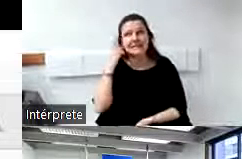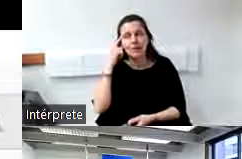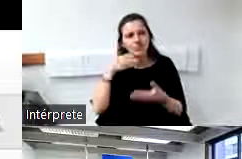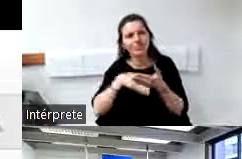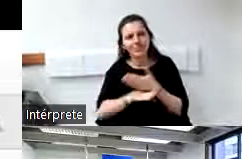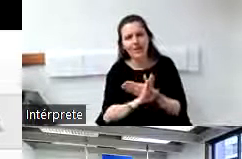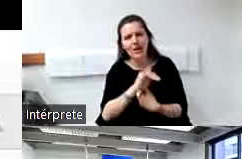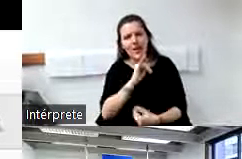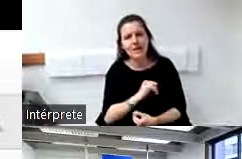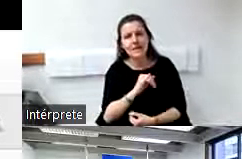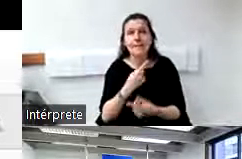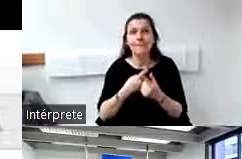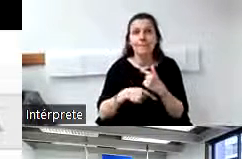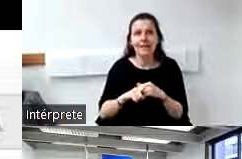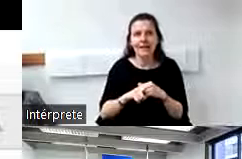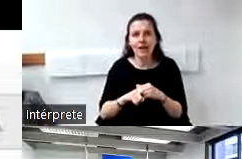colocamos cajas